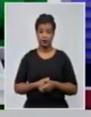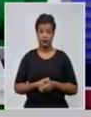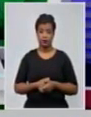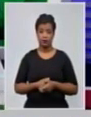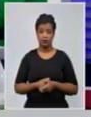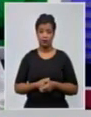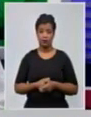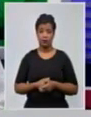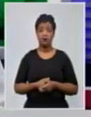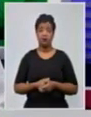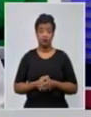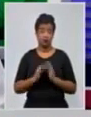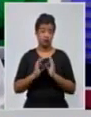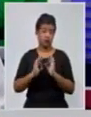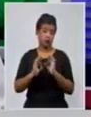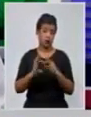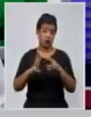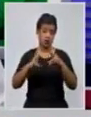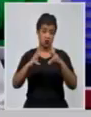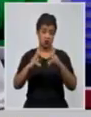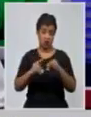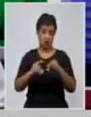Como resultado del análisis de estas